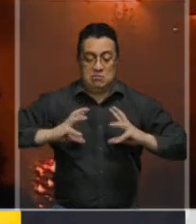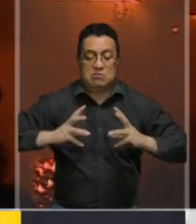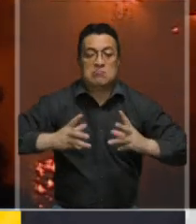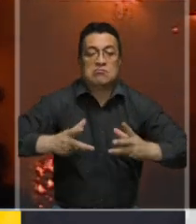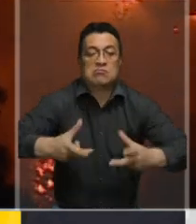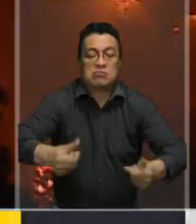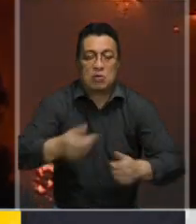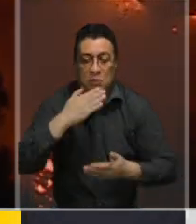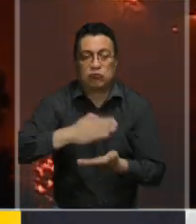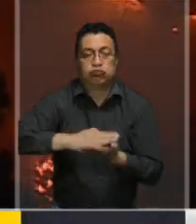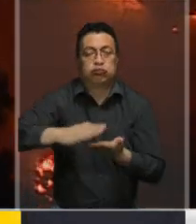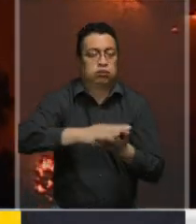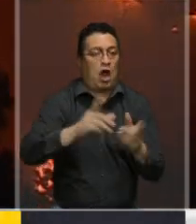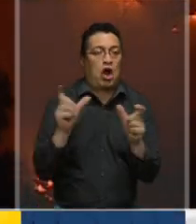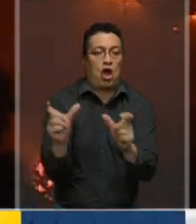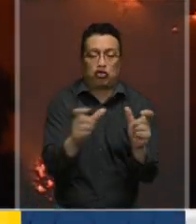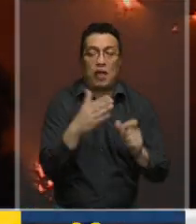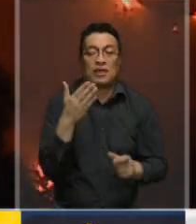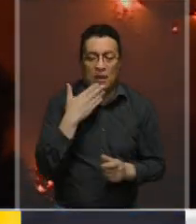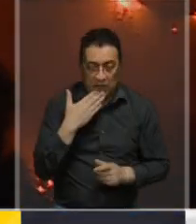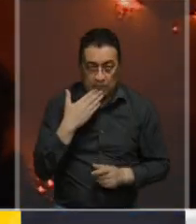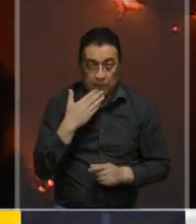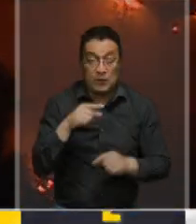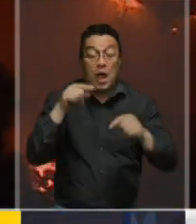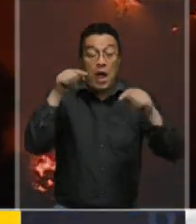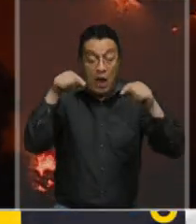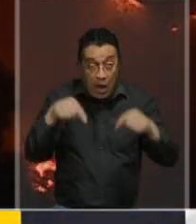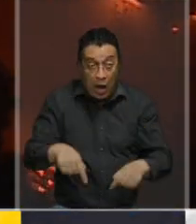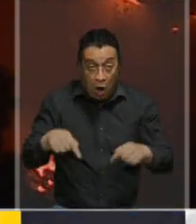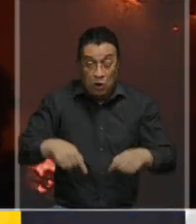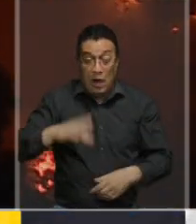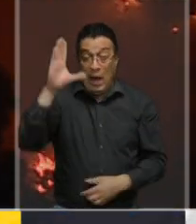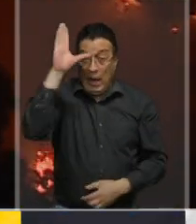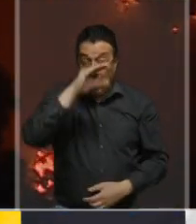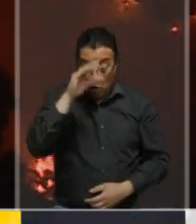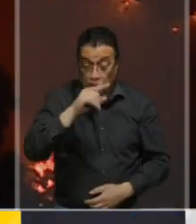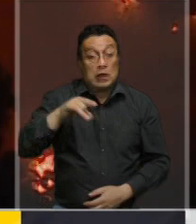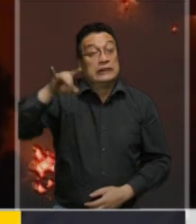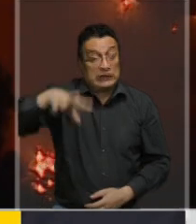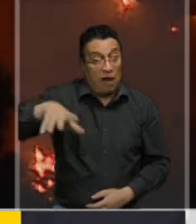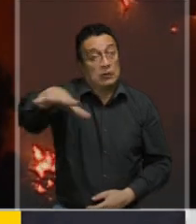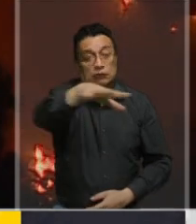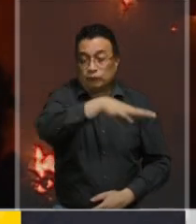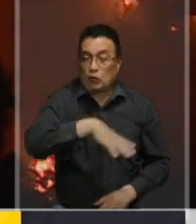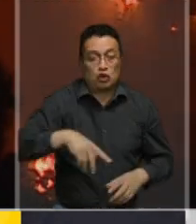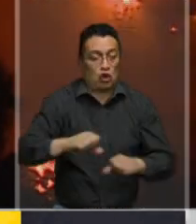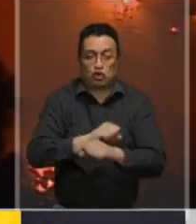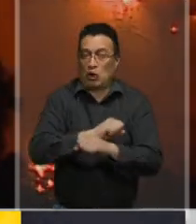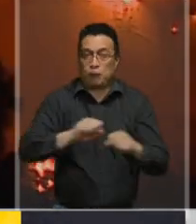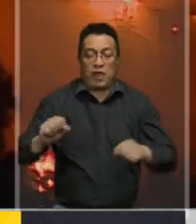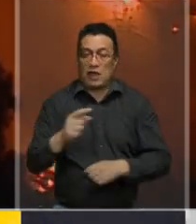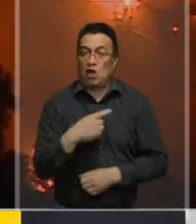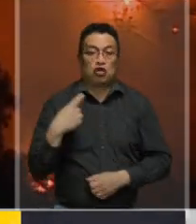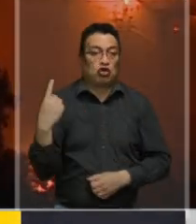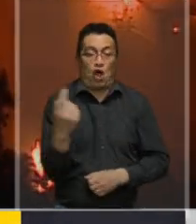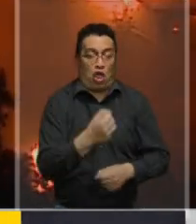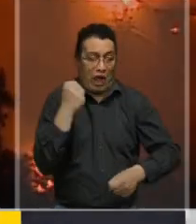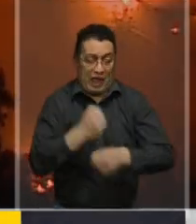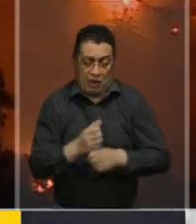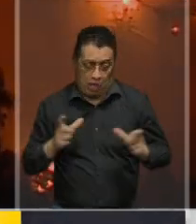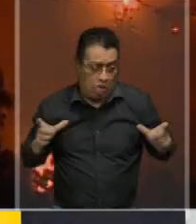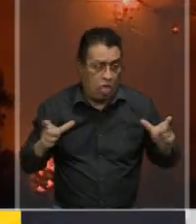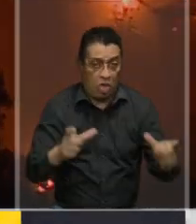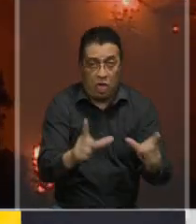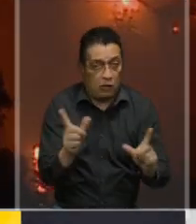del incendio. Como ya saben, durante el transcurso de la noche no es posible mantener todos estos equipamientos y